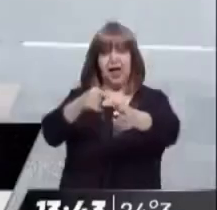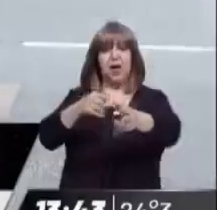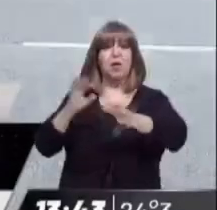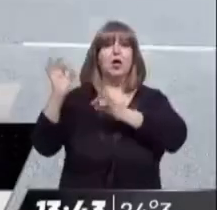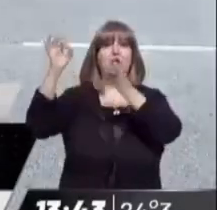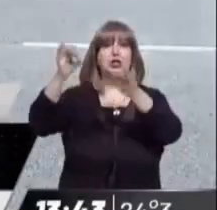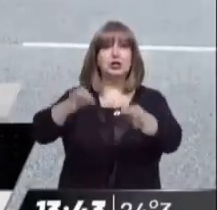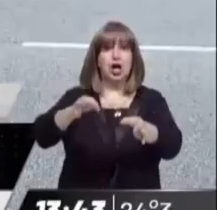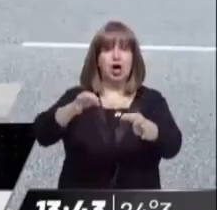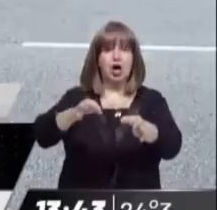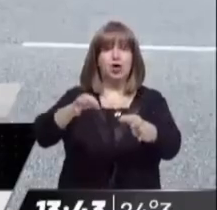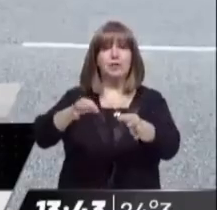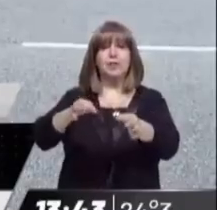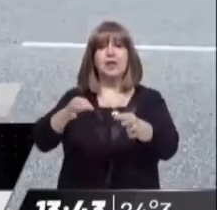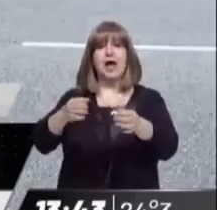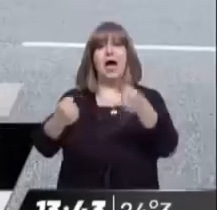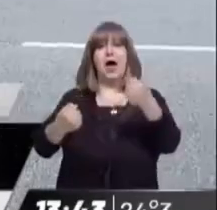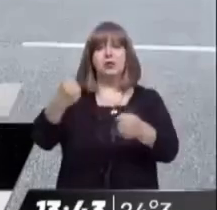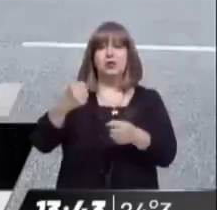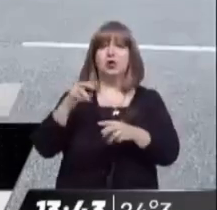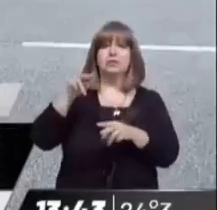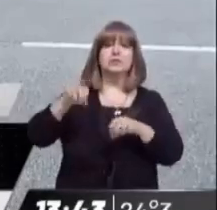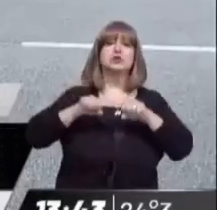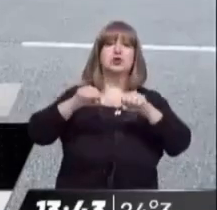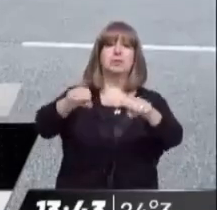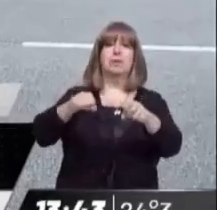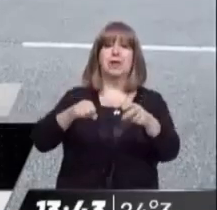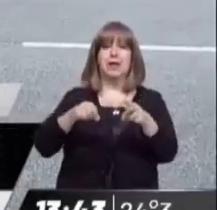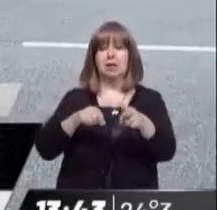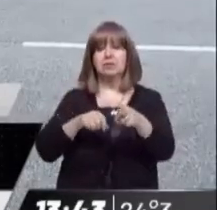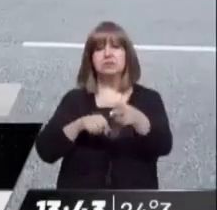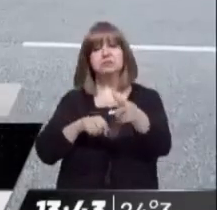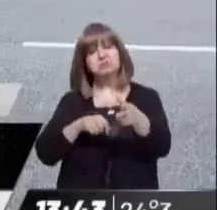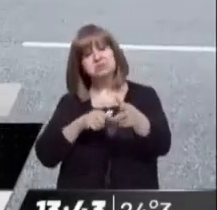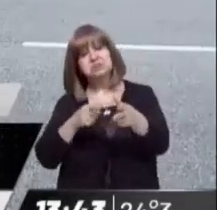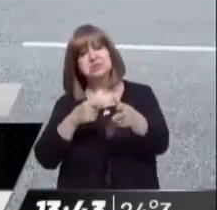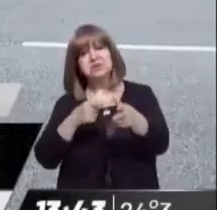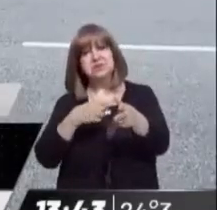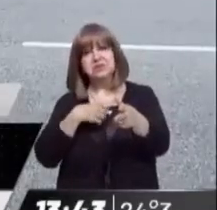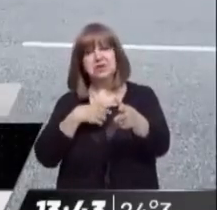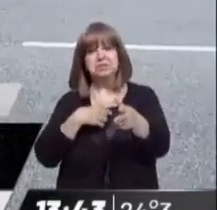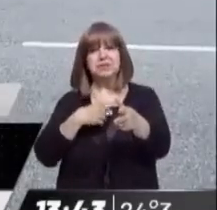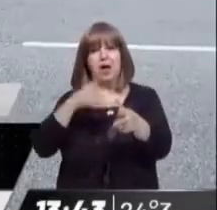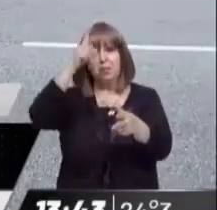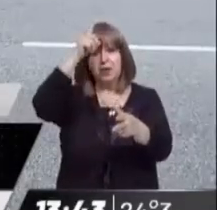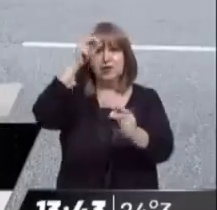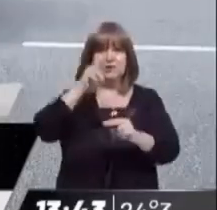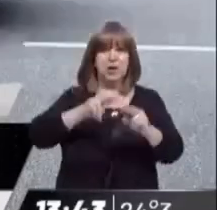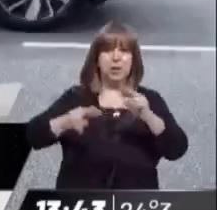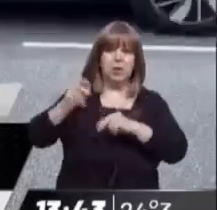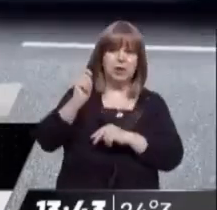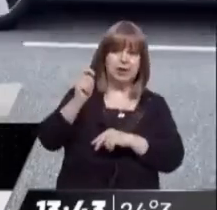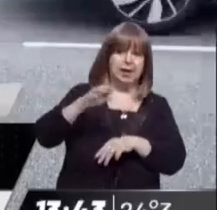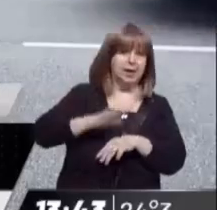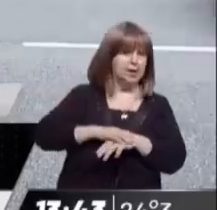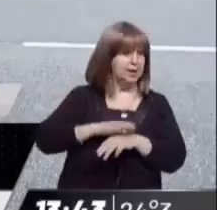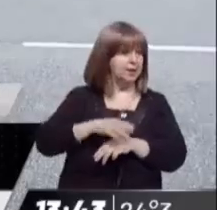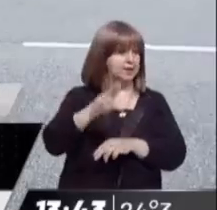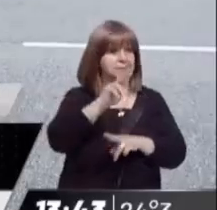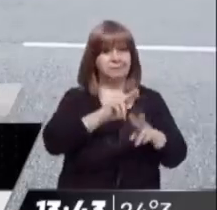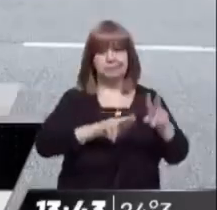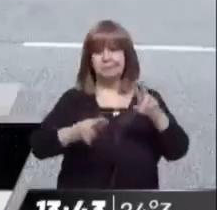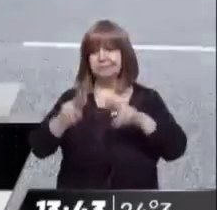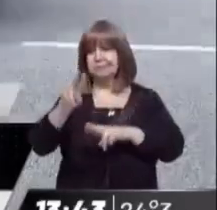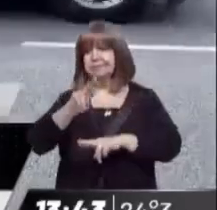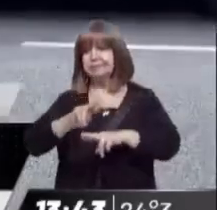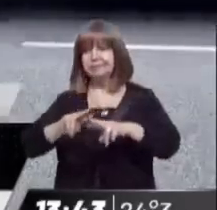nena localizó el auto y descubrió que la nena estaba tomando un licuado helado en una de las cadenas grandes que hay esa